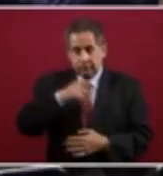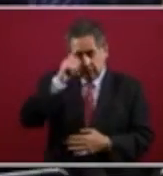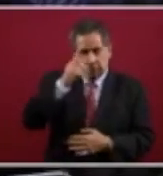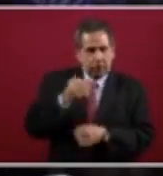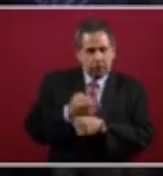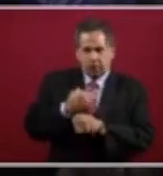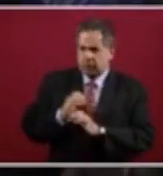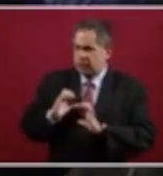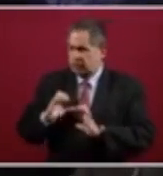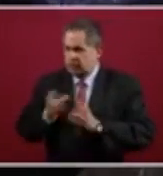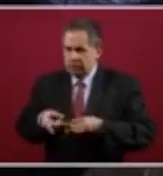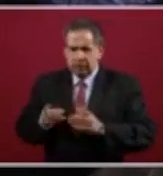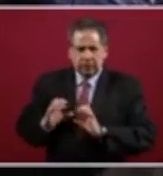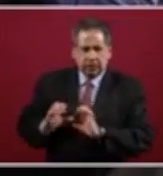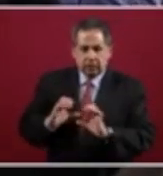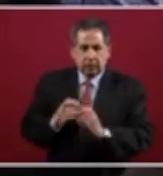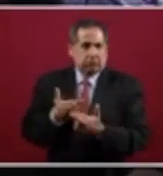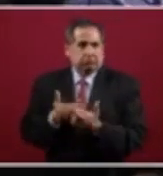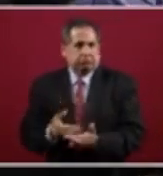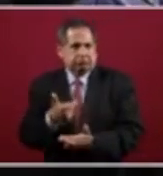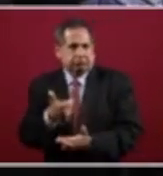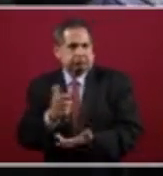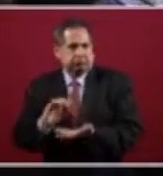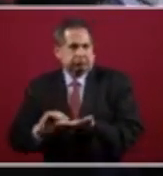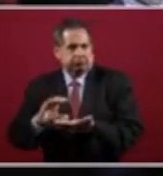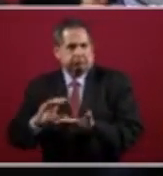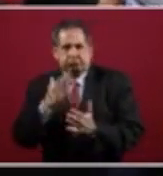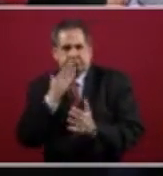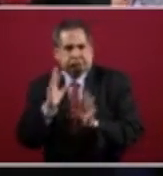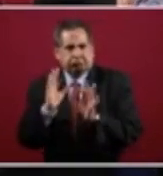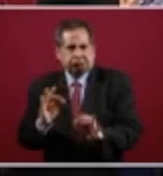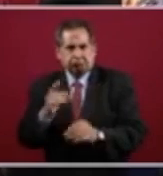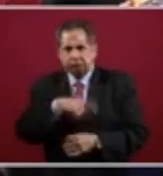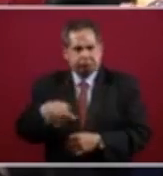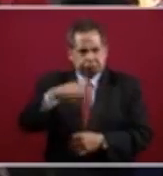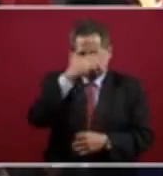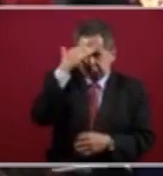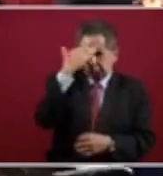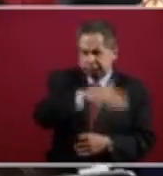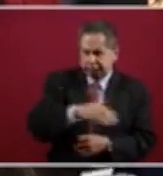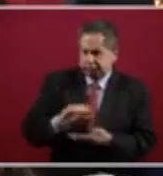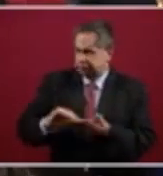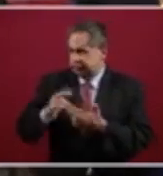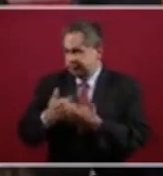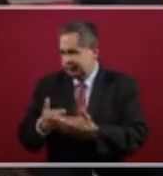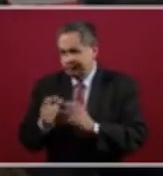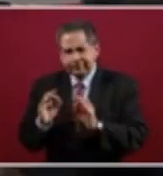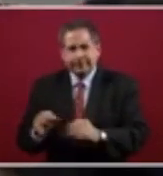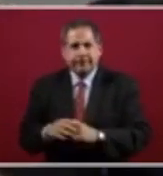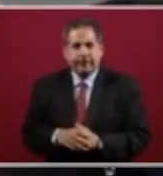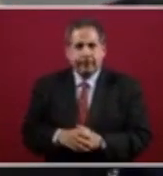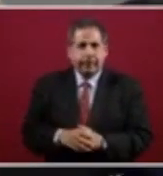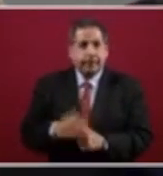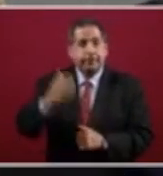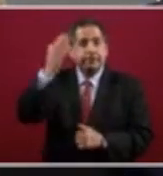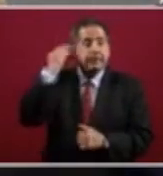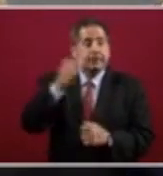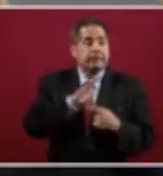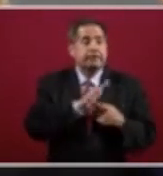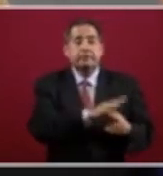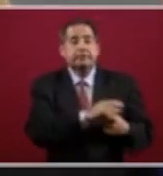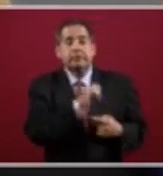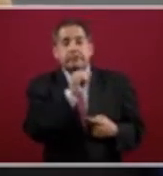finanzas públicas sanas. O sea, no es ningún secreto. Lo que pasa es que esto no se los enseñaron a